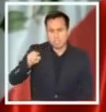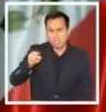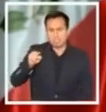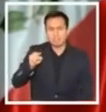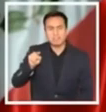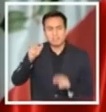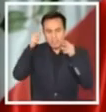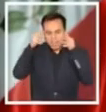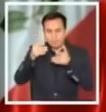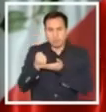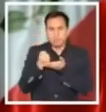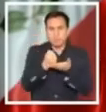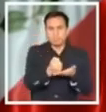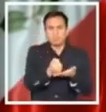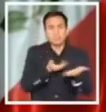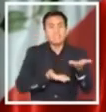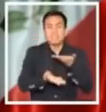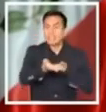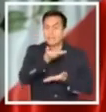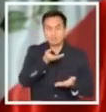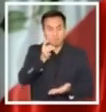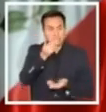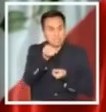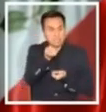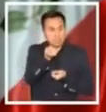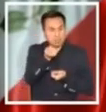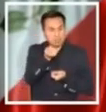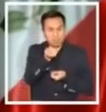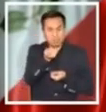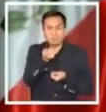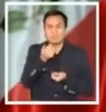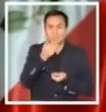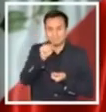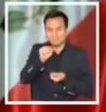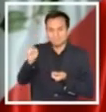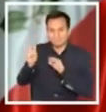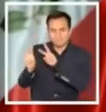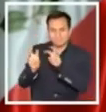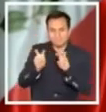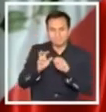nuestro campo de cooperación, porque el intercambio no es solo en dinero.